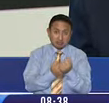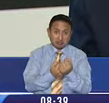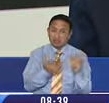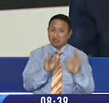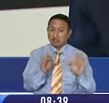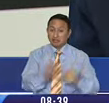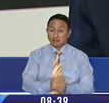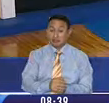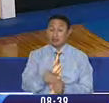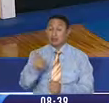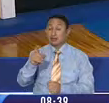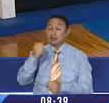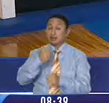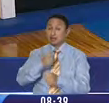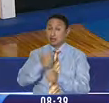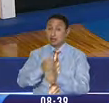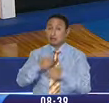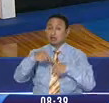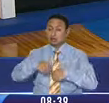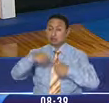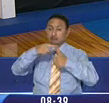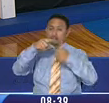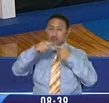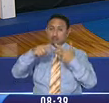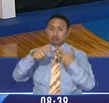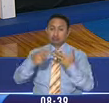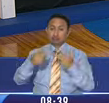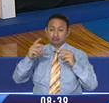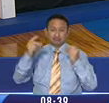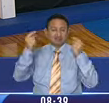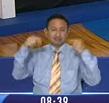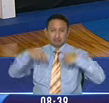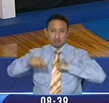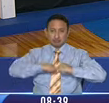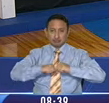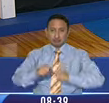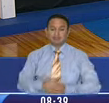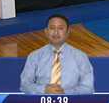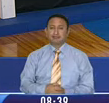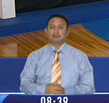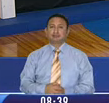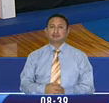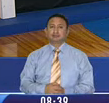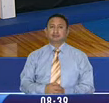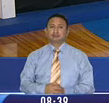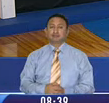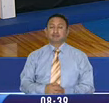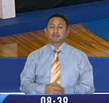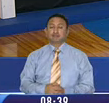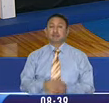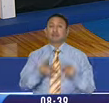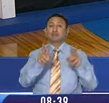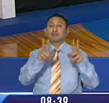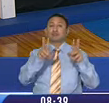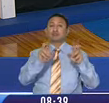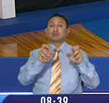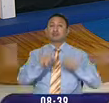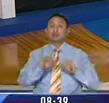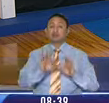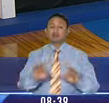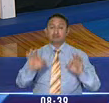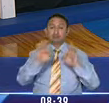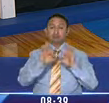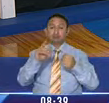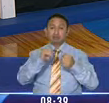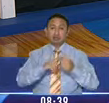tanto, en el tema de empleo, tenemos varias acciones que nosotros de manera inmediata las haremos, ¿no? Temas que son gravitantes